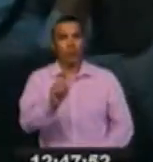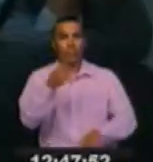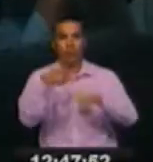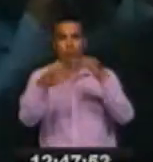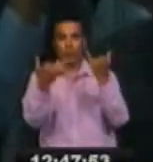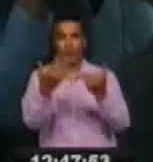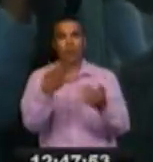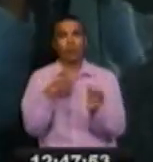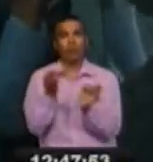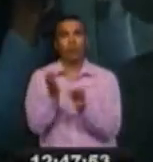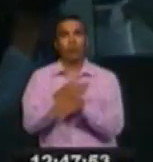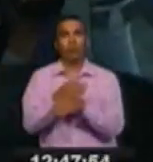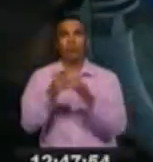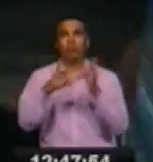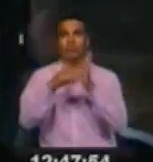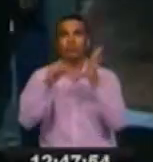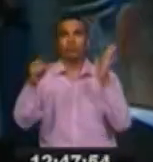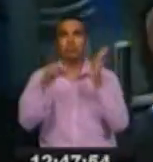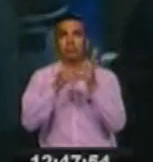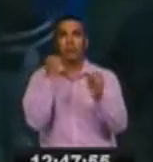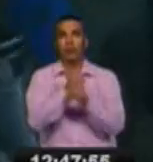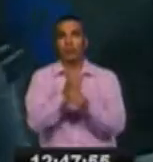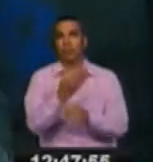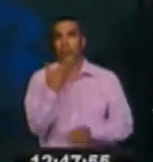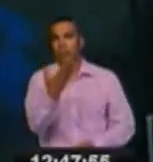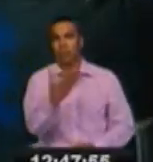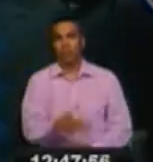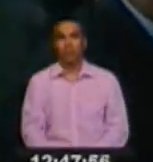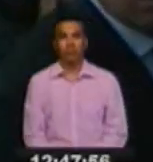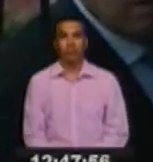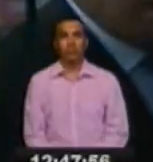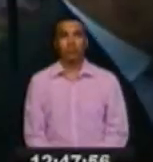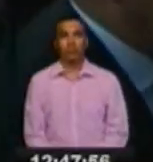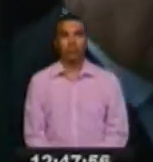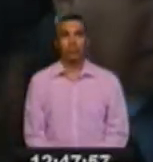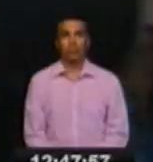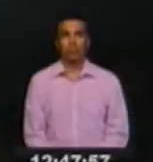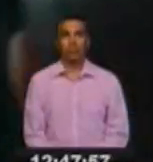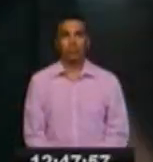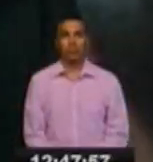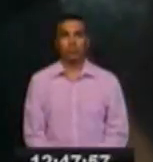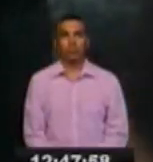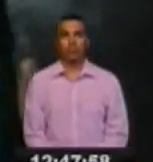actualmente es funcionaria del Servicio de Rentas Internas. Fabiola Santana, TC Televisión.